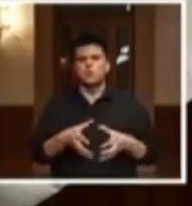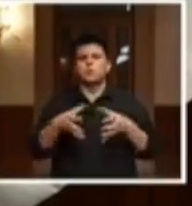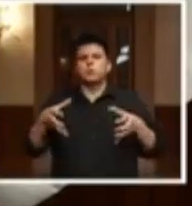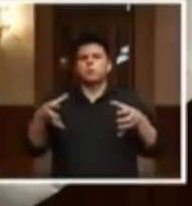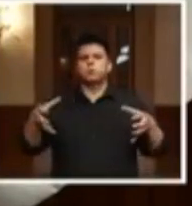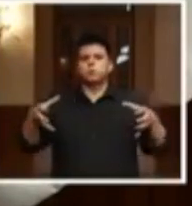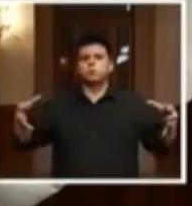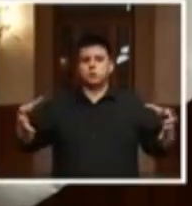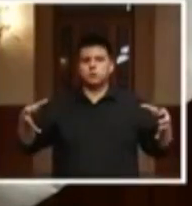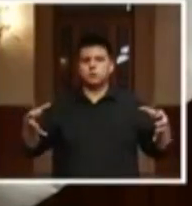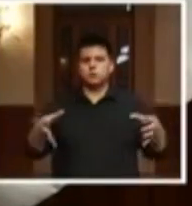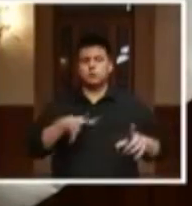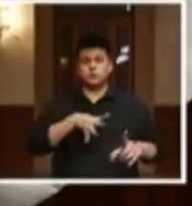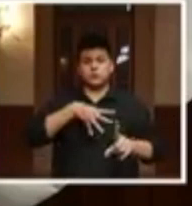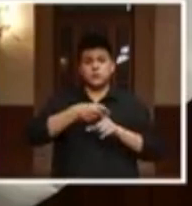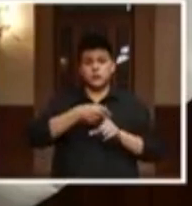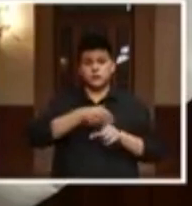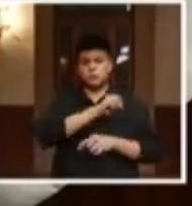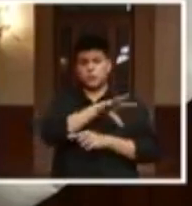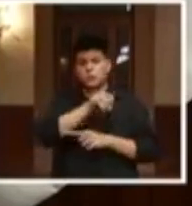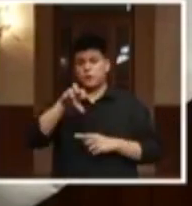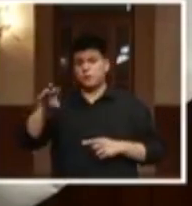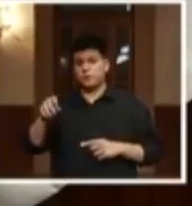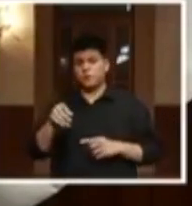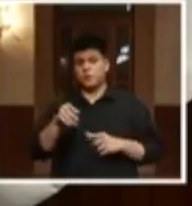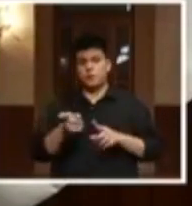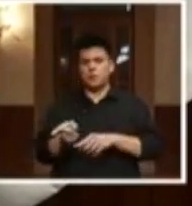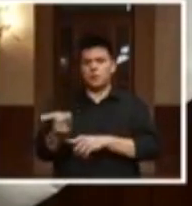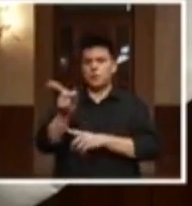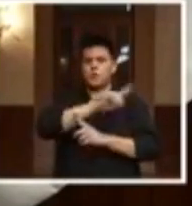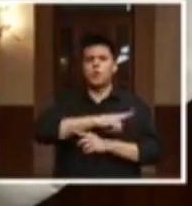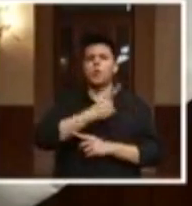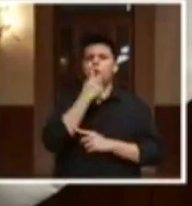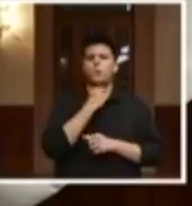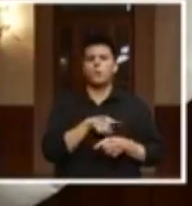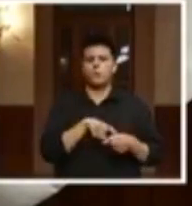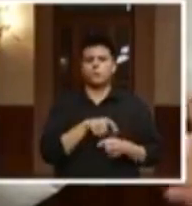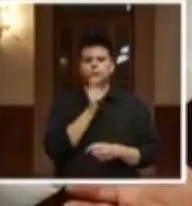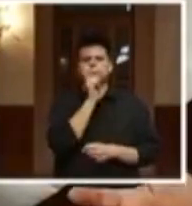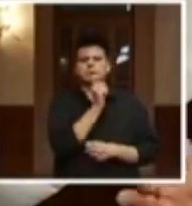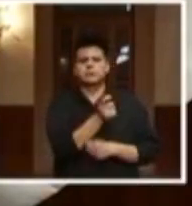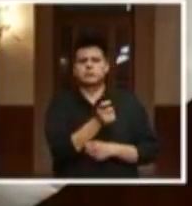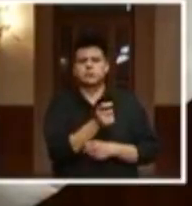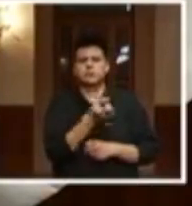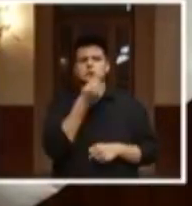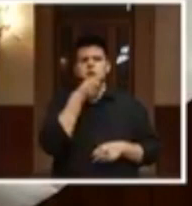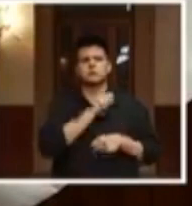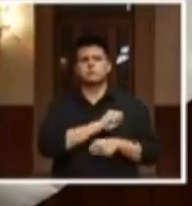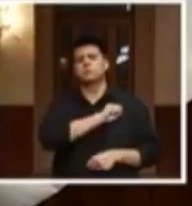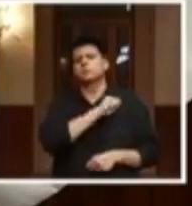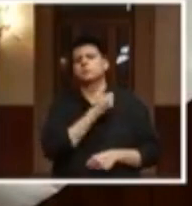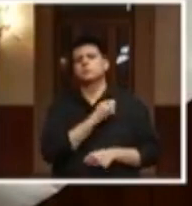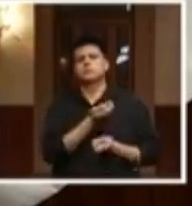elevar, el semáforo se nos va a ir hacia el color rojo y el color rojo habla que la Secretaría de Salud